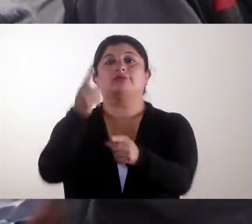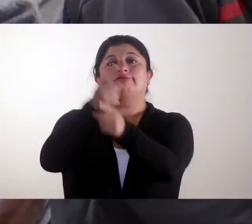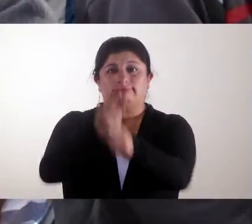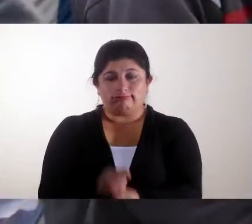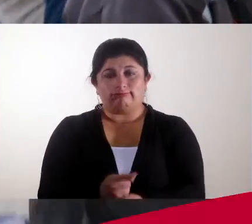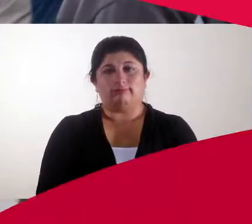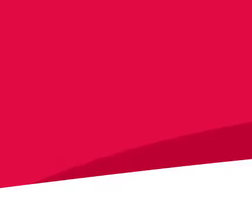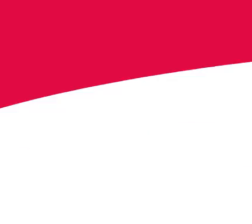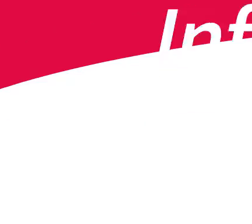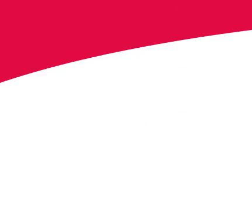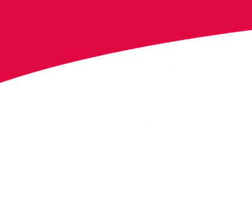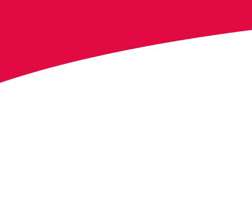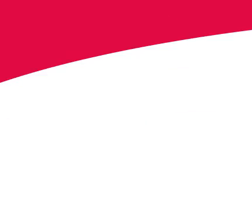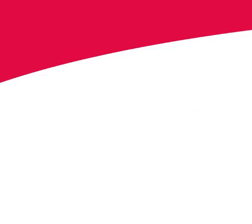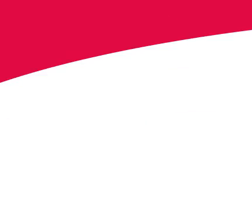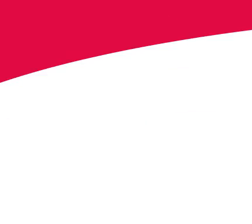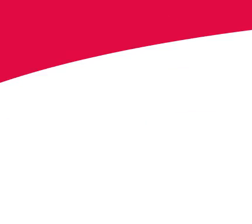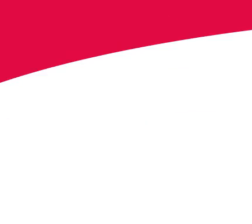campesinos nariñenses.